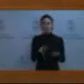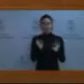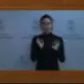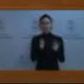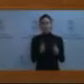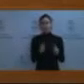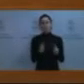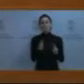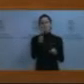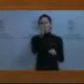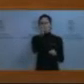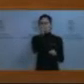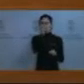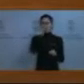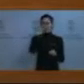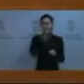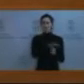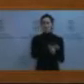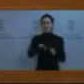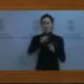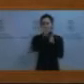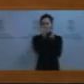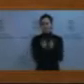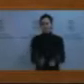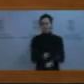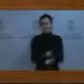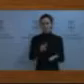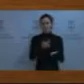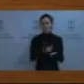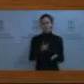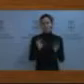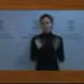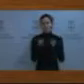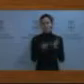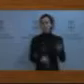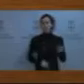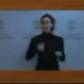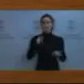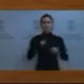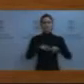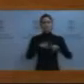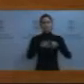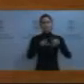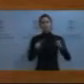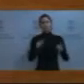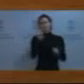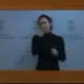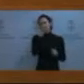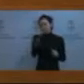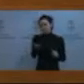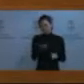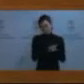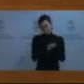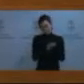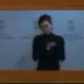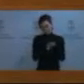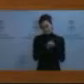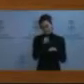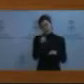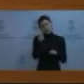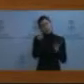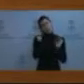hizo en materia presupuestaria en esta Junta General del Principado, sinceramente, aconsejan